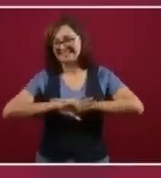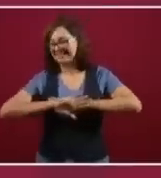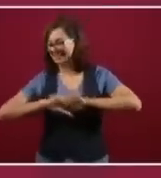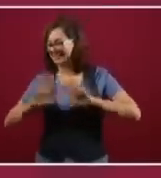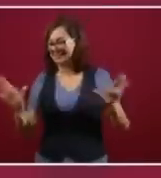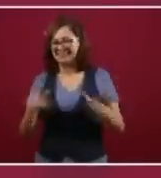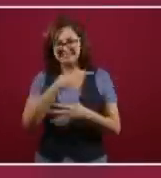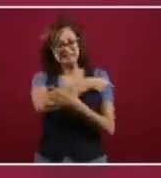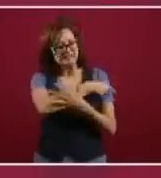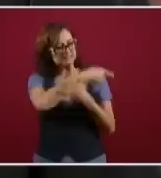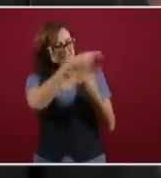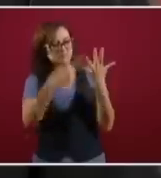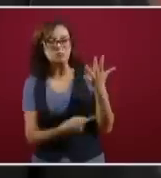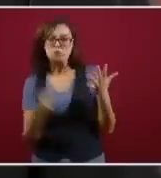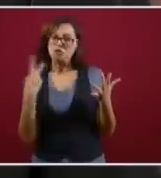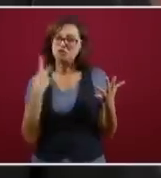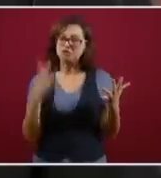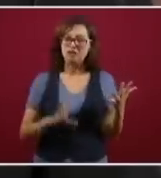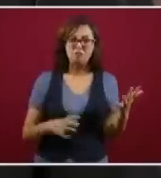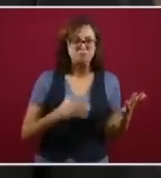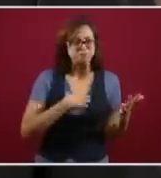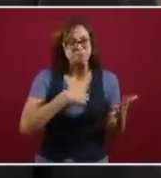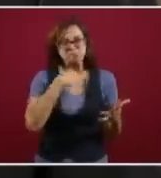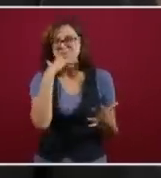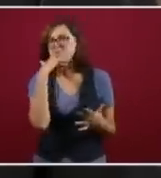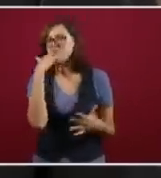esas lacras de la política.